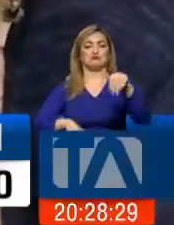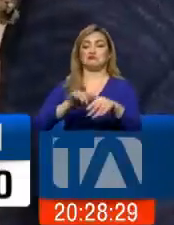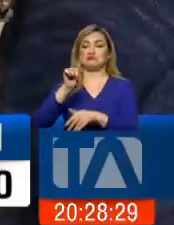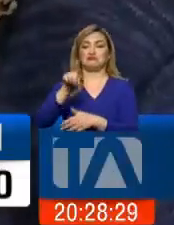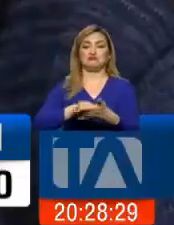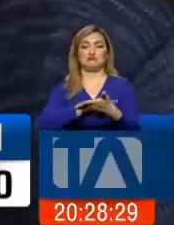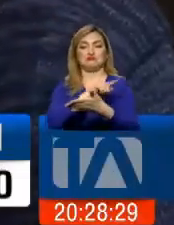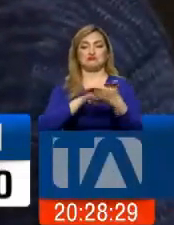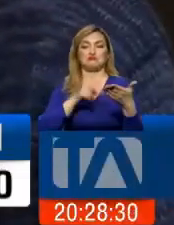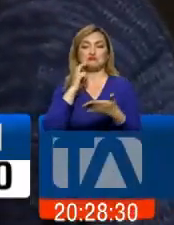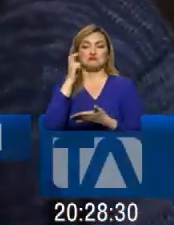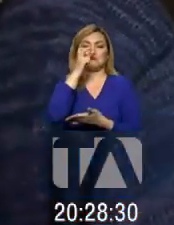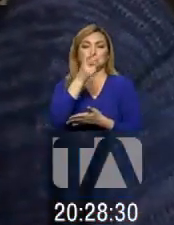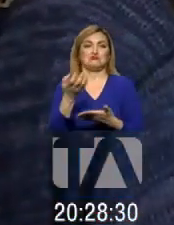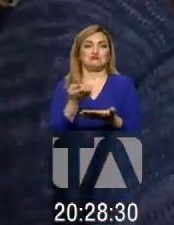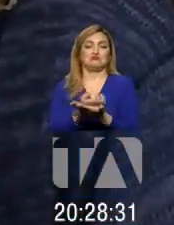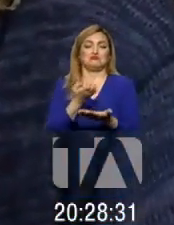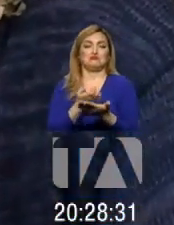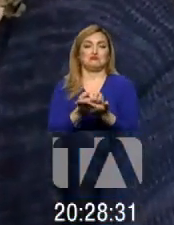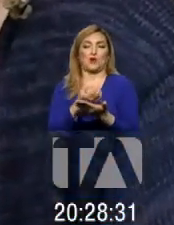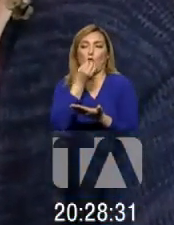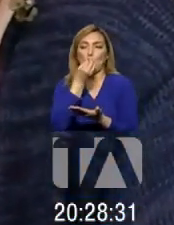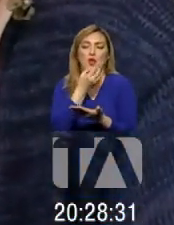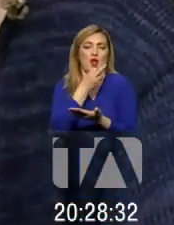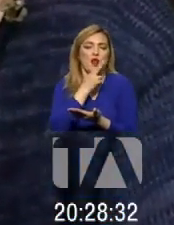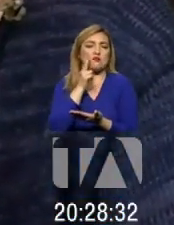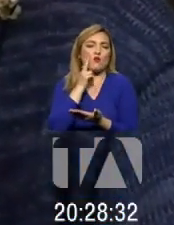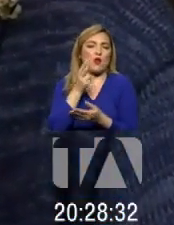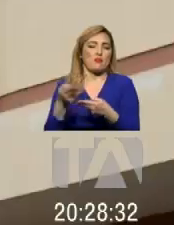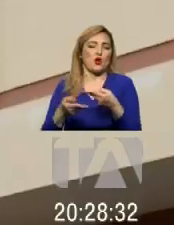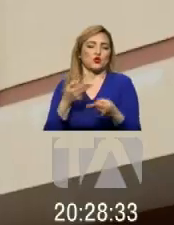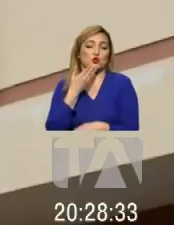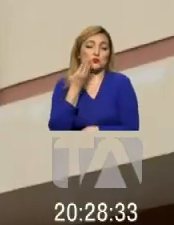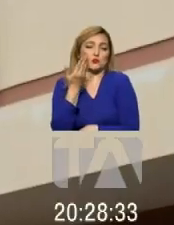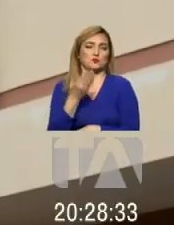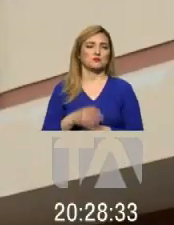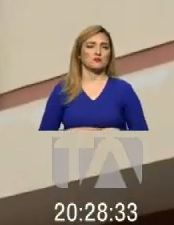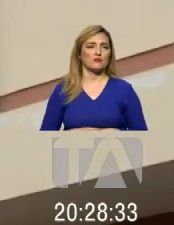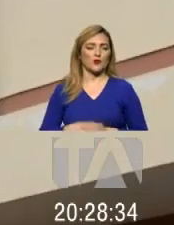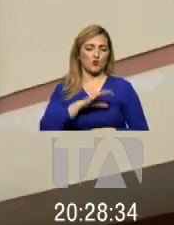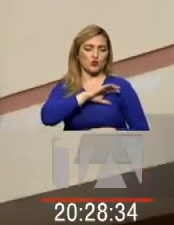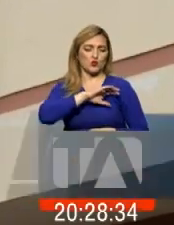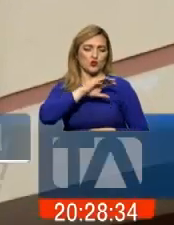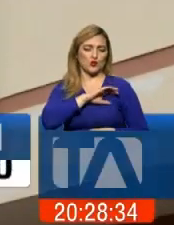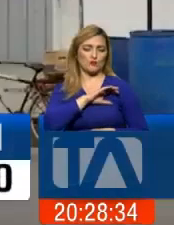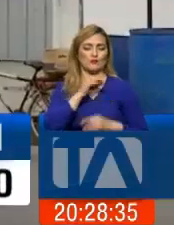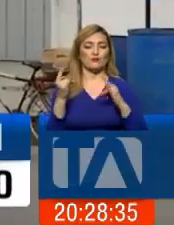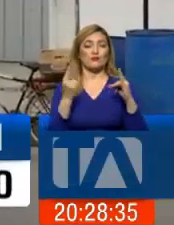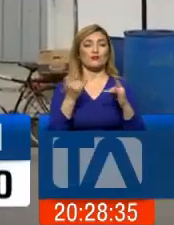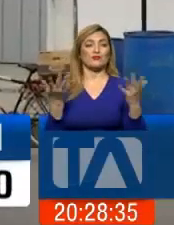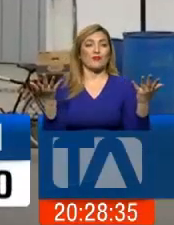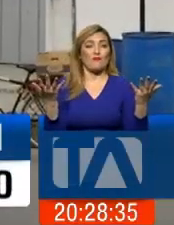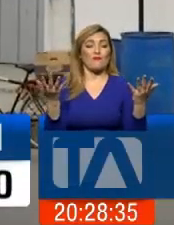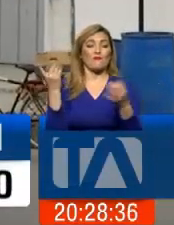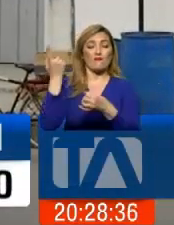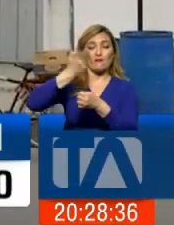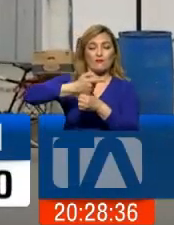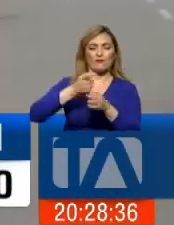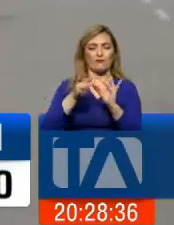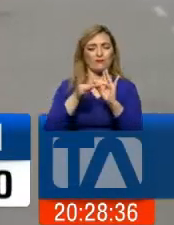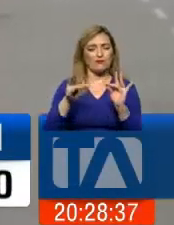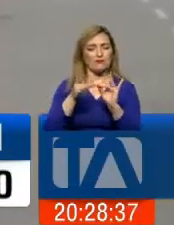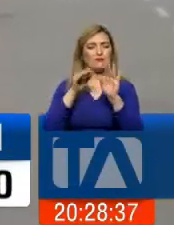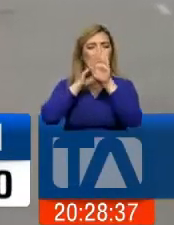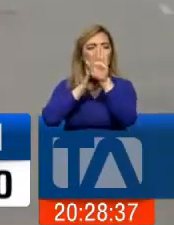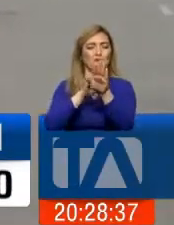Si no hay turismo, ¿cómo se mueve el restaurante también? ¿Y nosotros también cómo? Municipio de Salinas por su parte debate la publicación de una ordenanza que